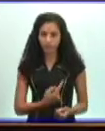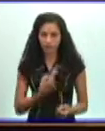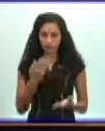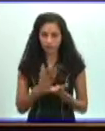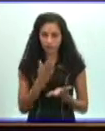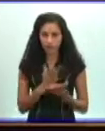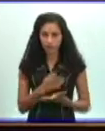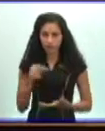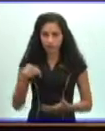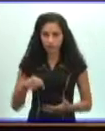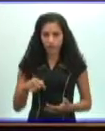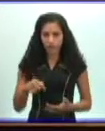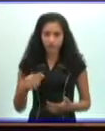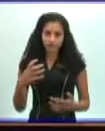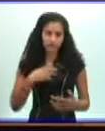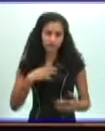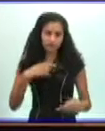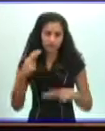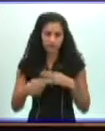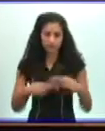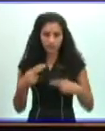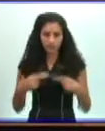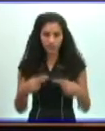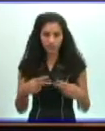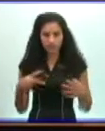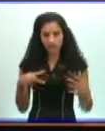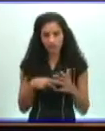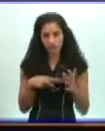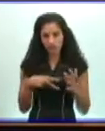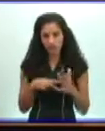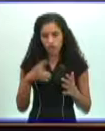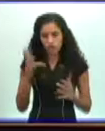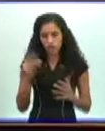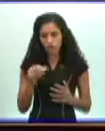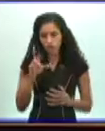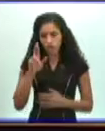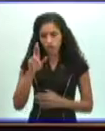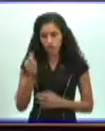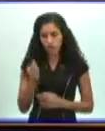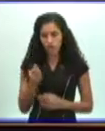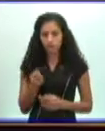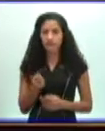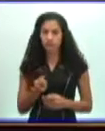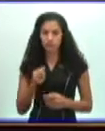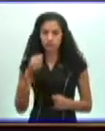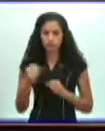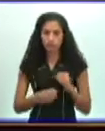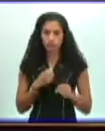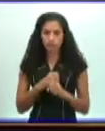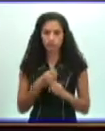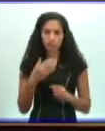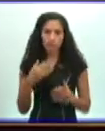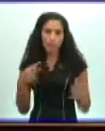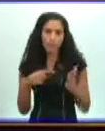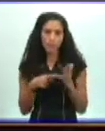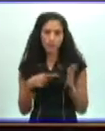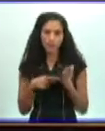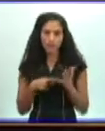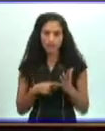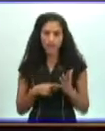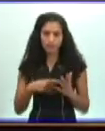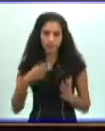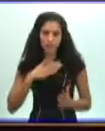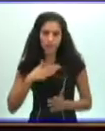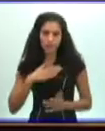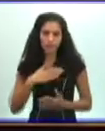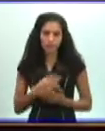de hoy estaremos calculando con números racionales utilizando la multiplicación y sus